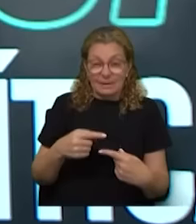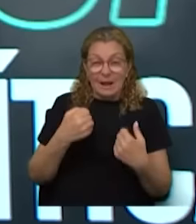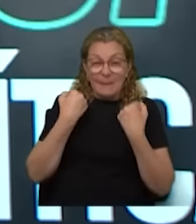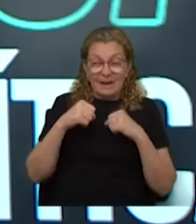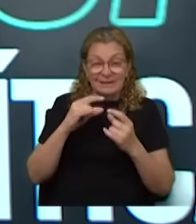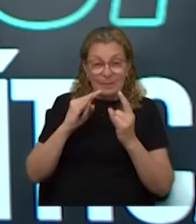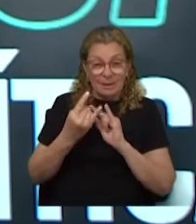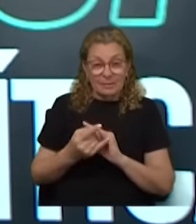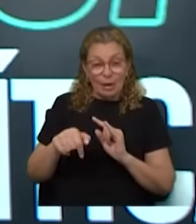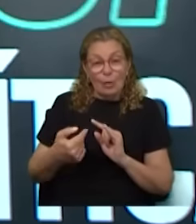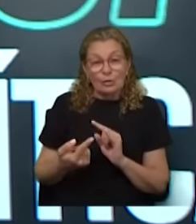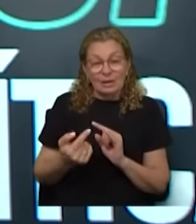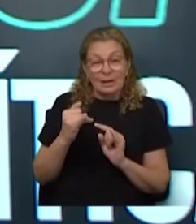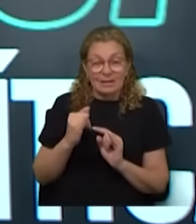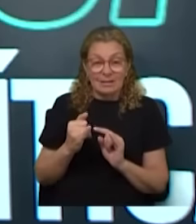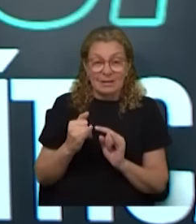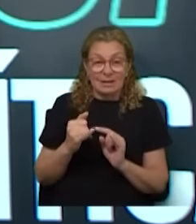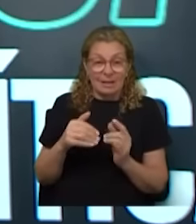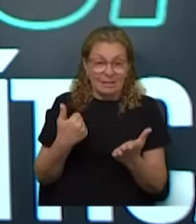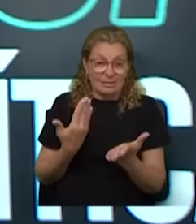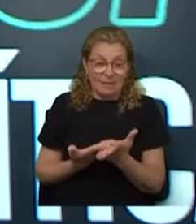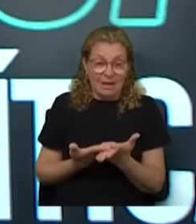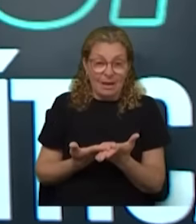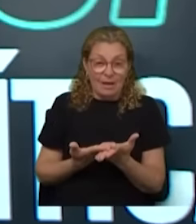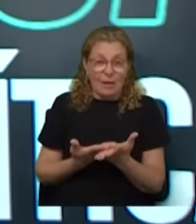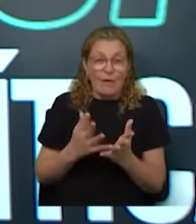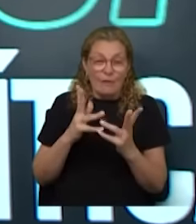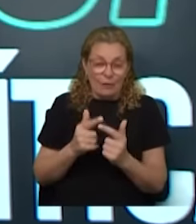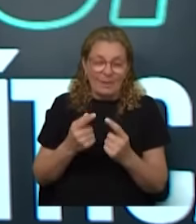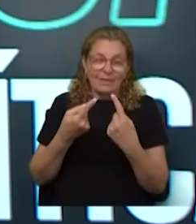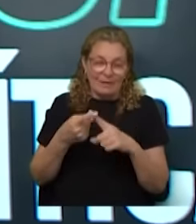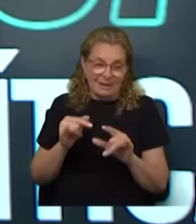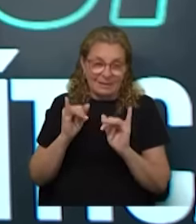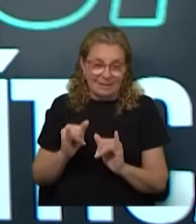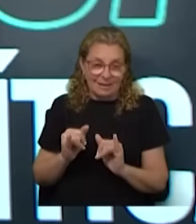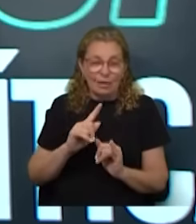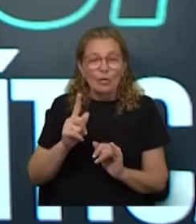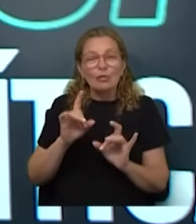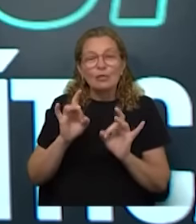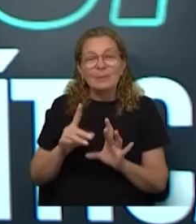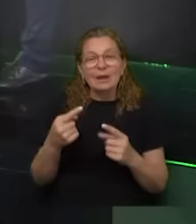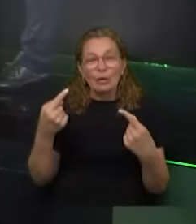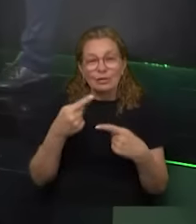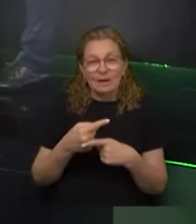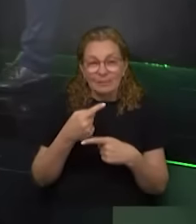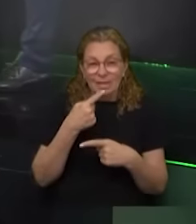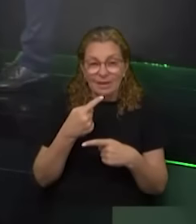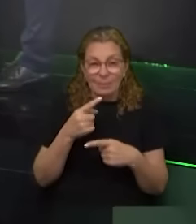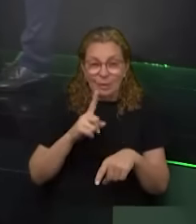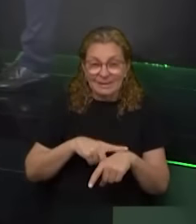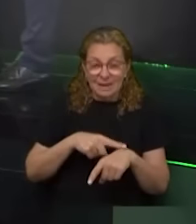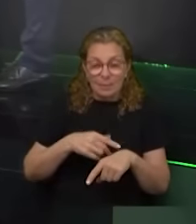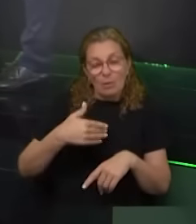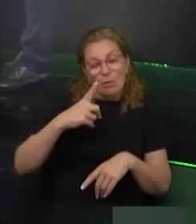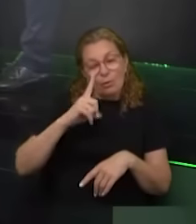parlamentaria es otra instancia donde se da eh con otros formatos obviamente y no solamente todo lo contrario en vez de estar acotado a tiempo están